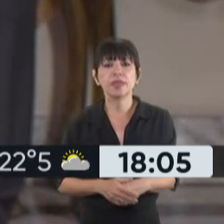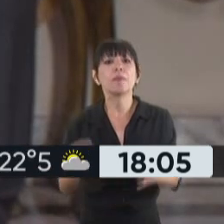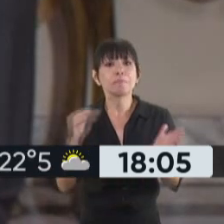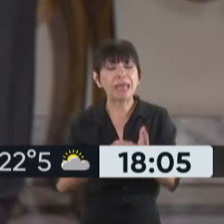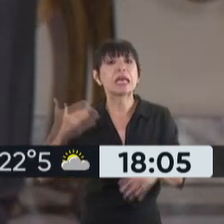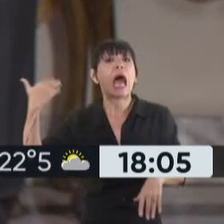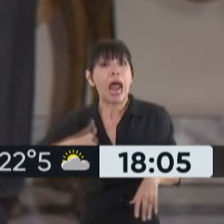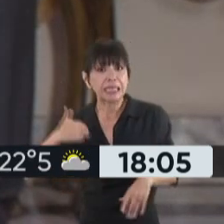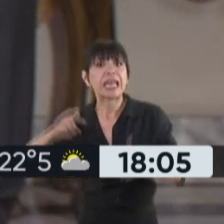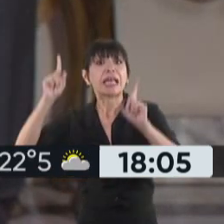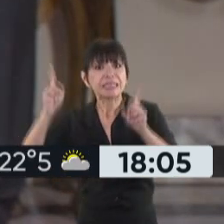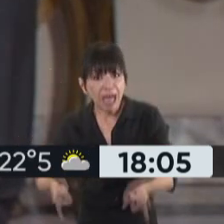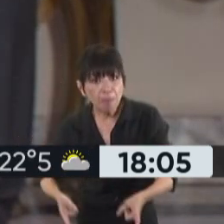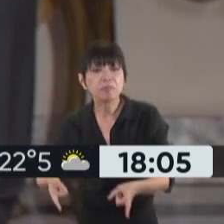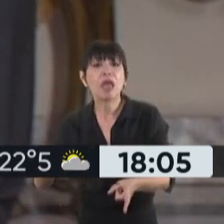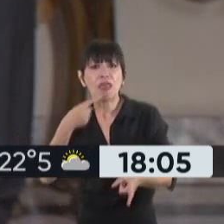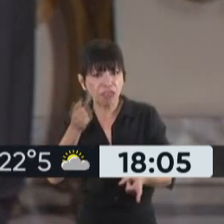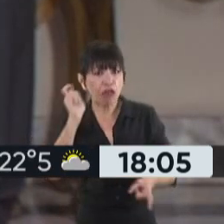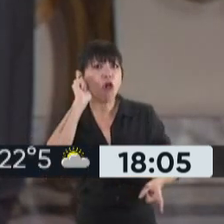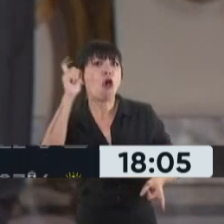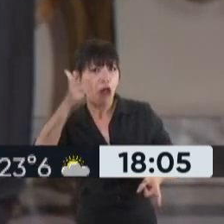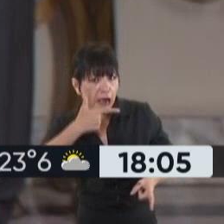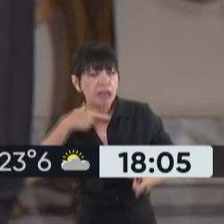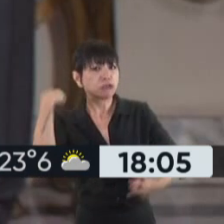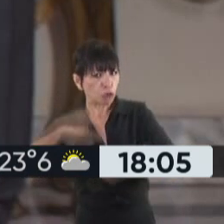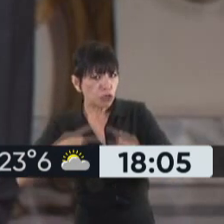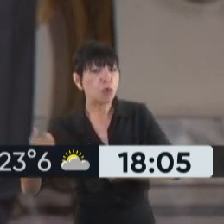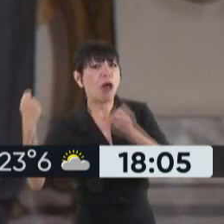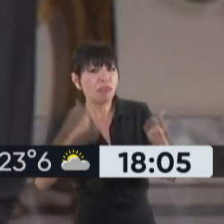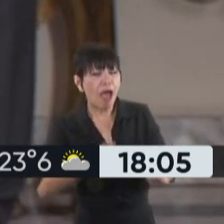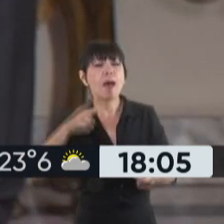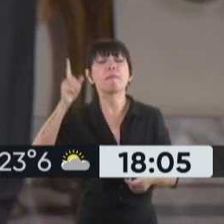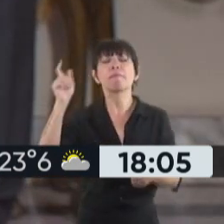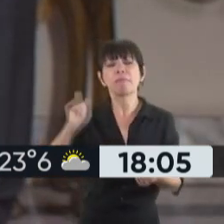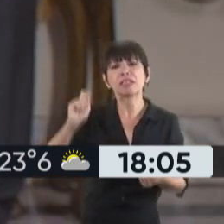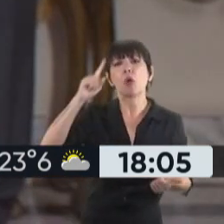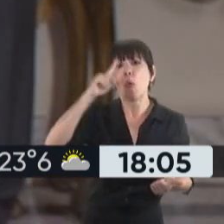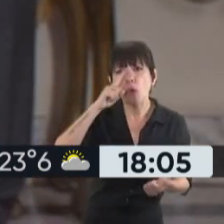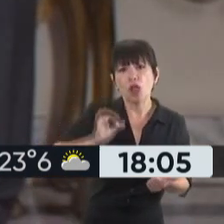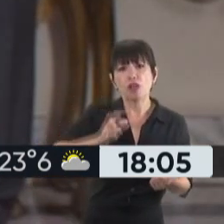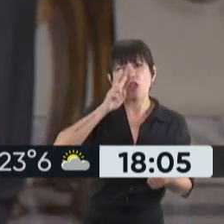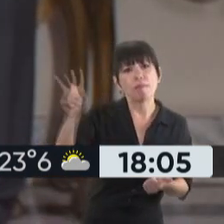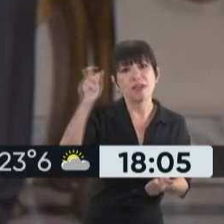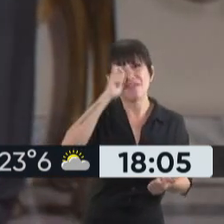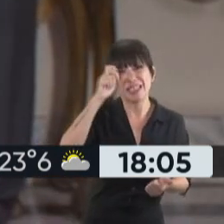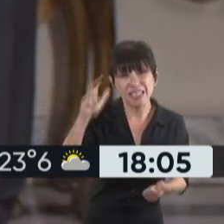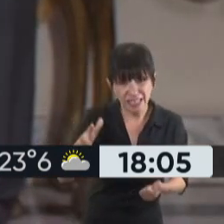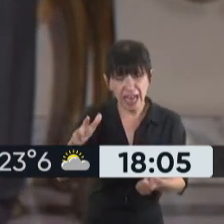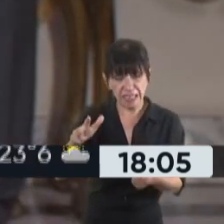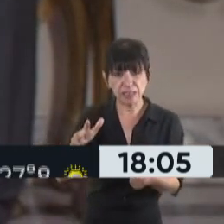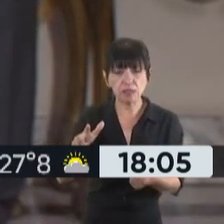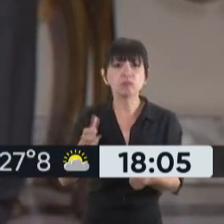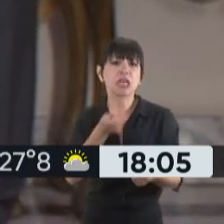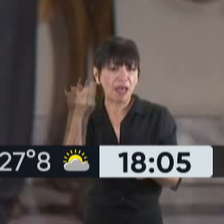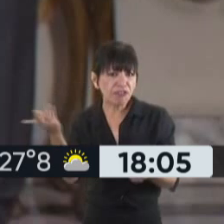Argentina puso a disposición gas firme para los meses de mayo y junio de 2023 por 3 millones de metros cúbicos por día, los que